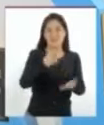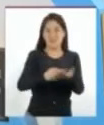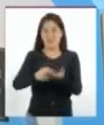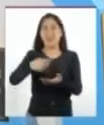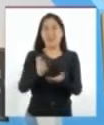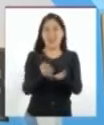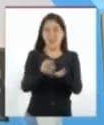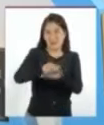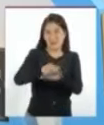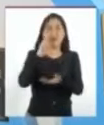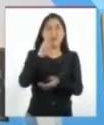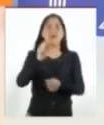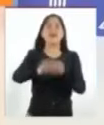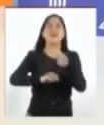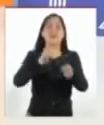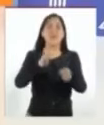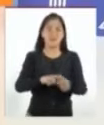animal silvestre.